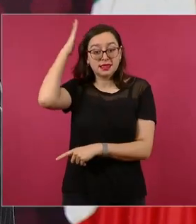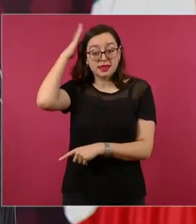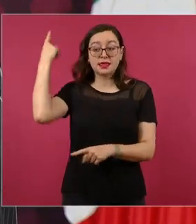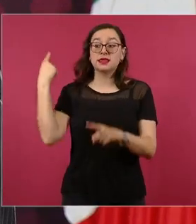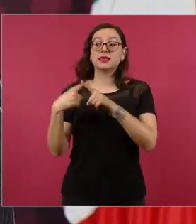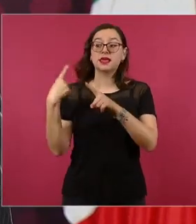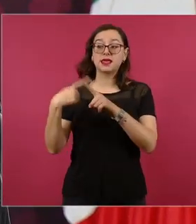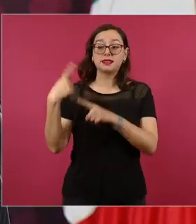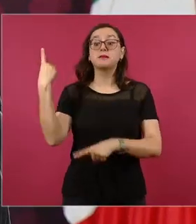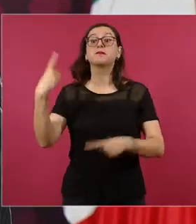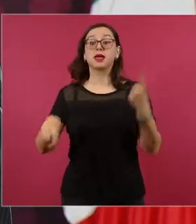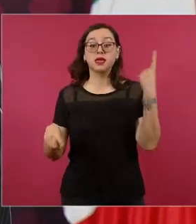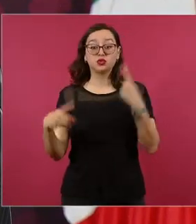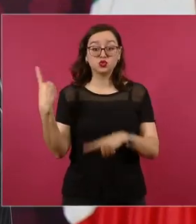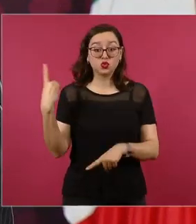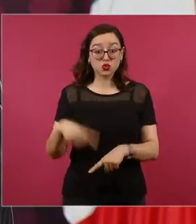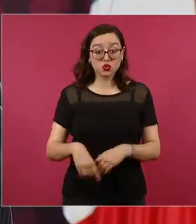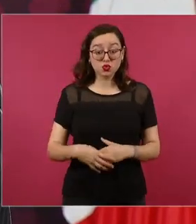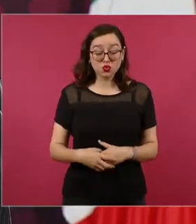Quien